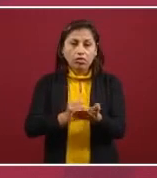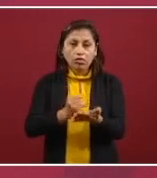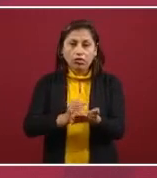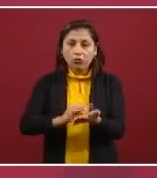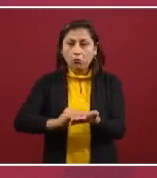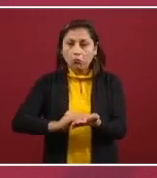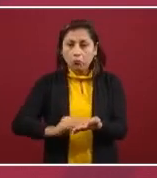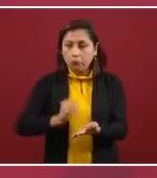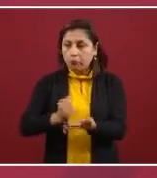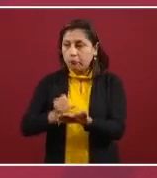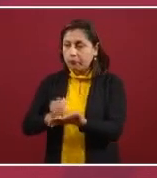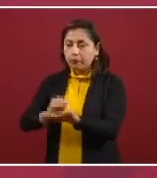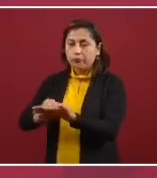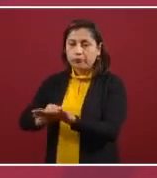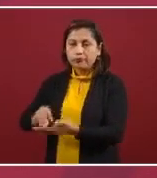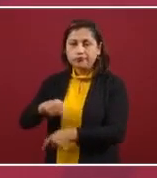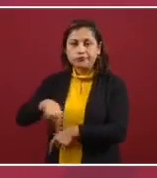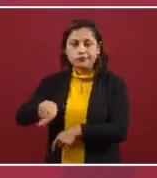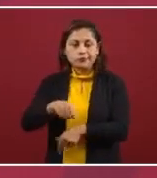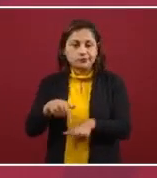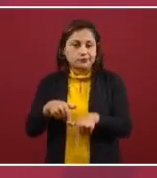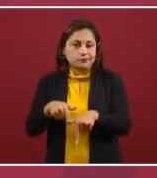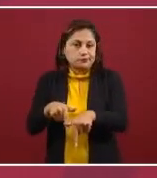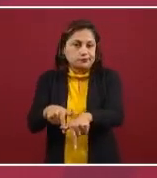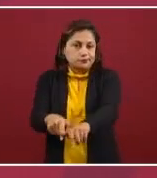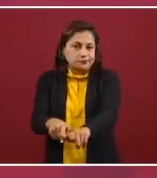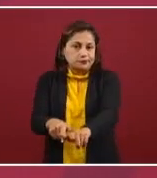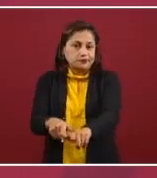que estaba permitido legalmente,